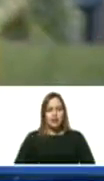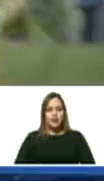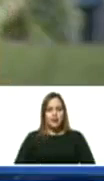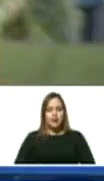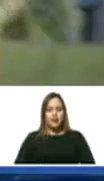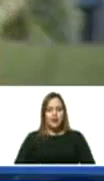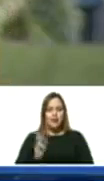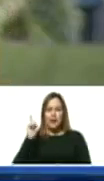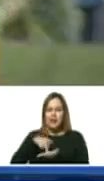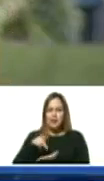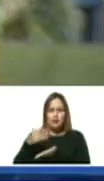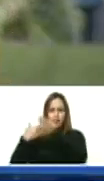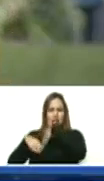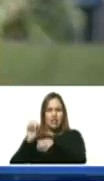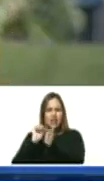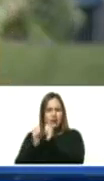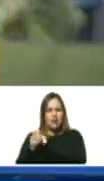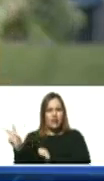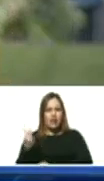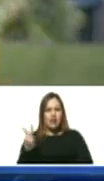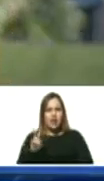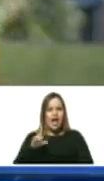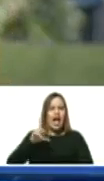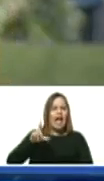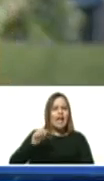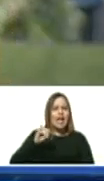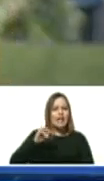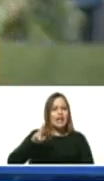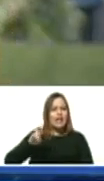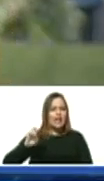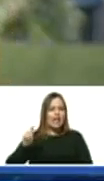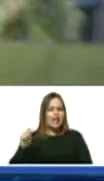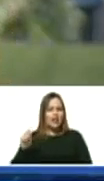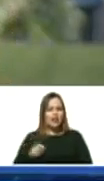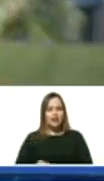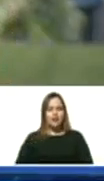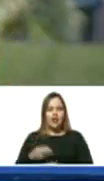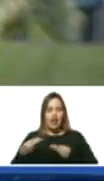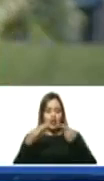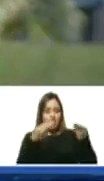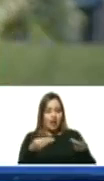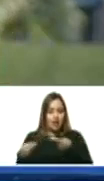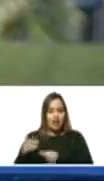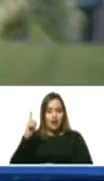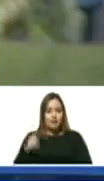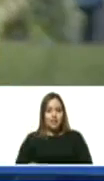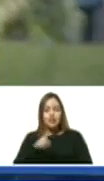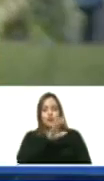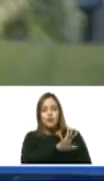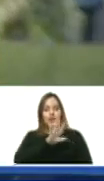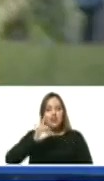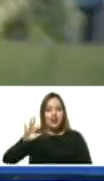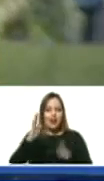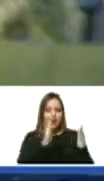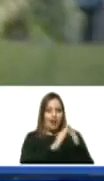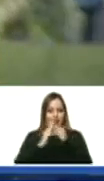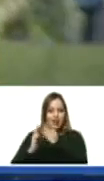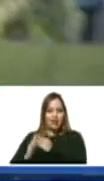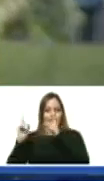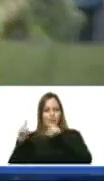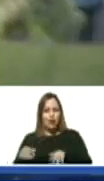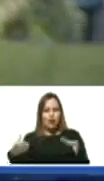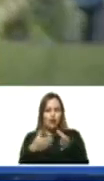Venezuela. Cruz Lairet, el gran Cruz Lairet, entregando también 53 viviendas y también